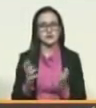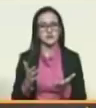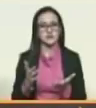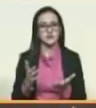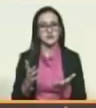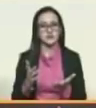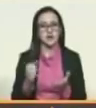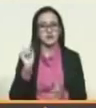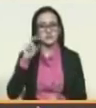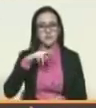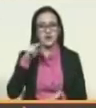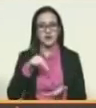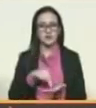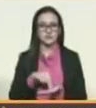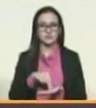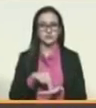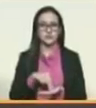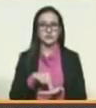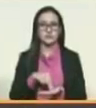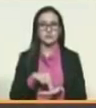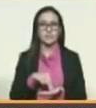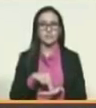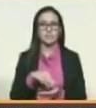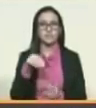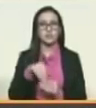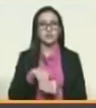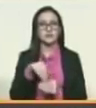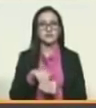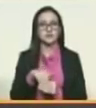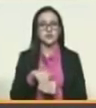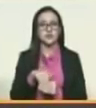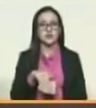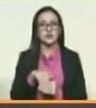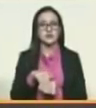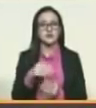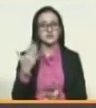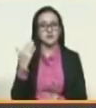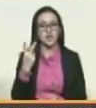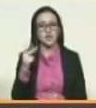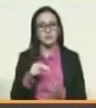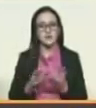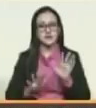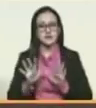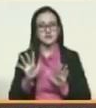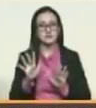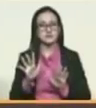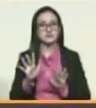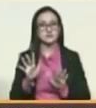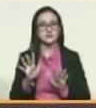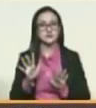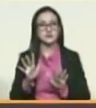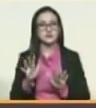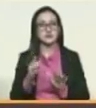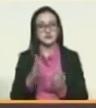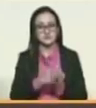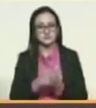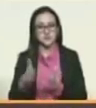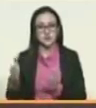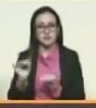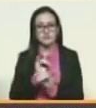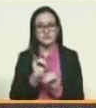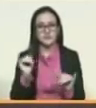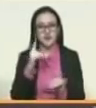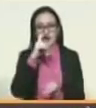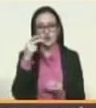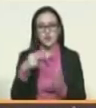pertinencia de la Asamblea Nacional, en virtud de que las elecciones parlamentarias se efectuaron en el año 2015 y en teoría ese periodo culminaría en el